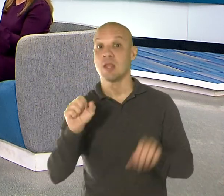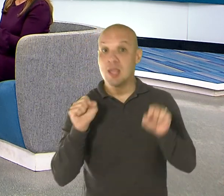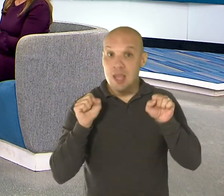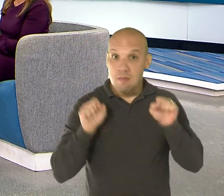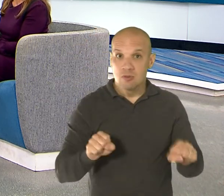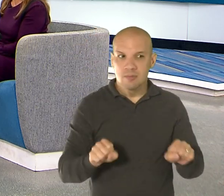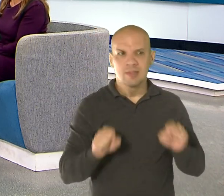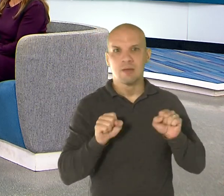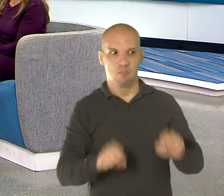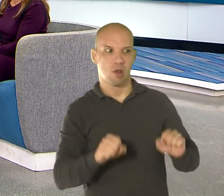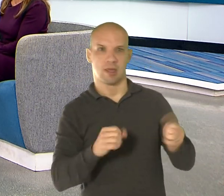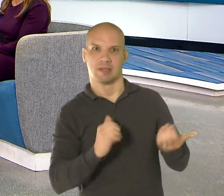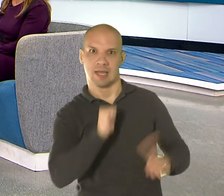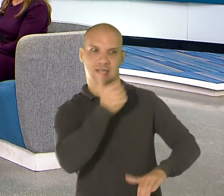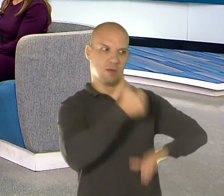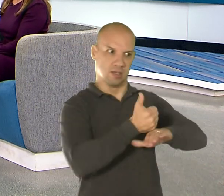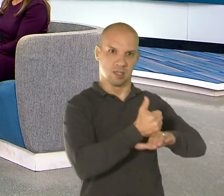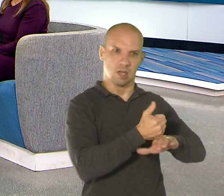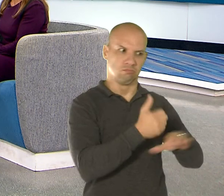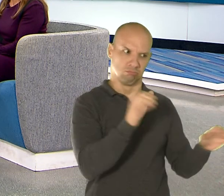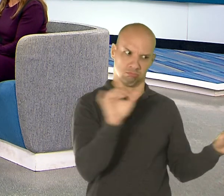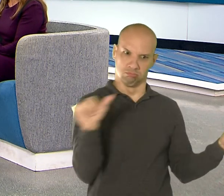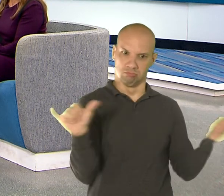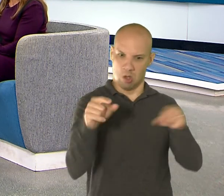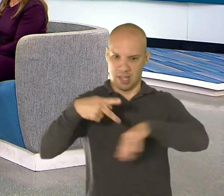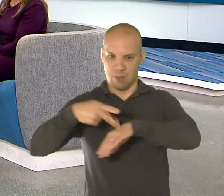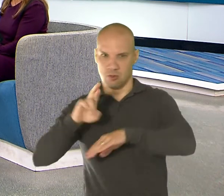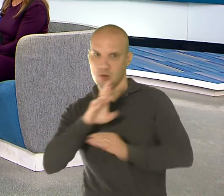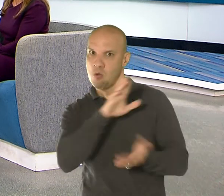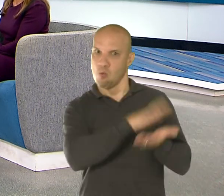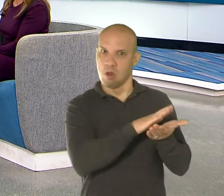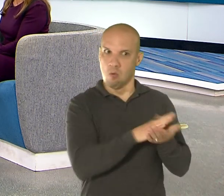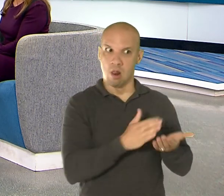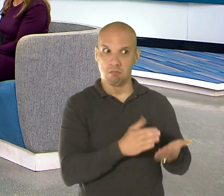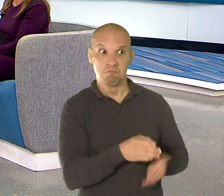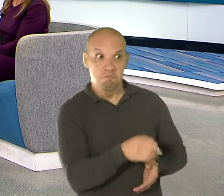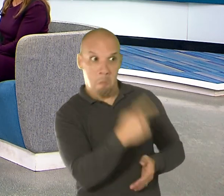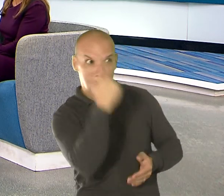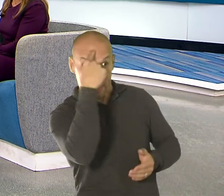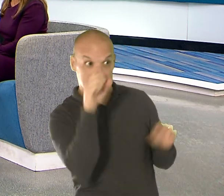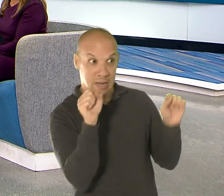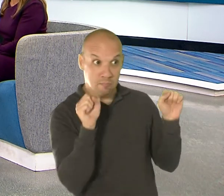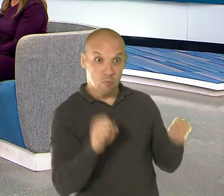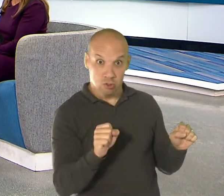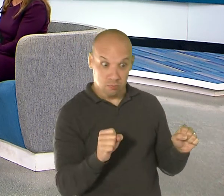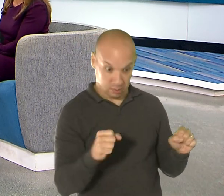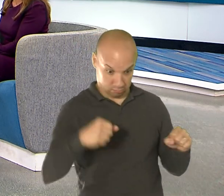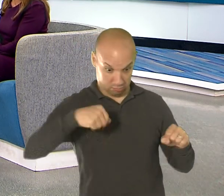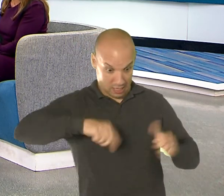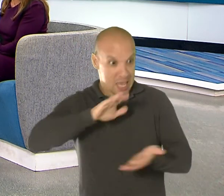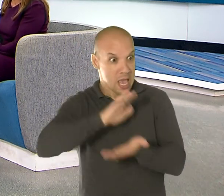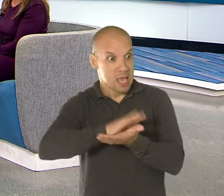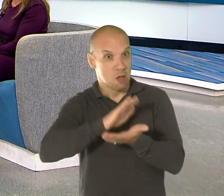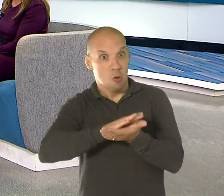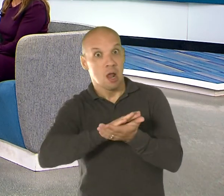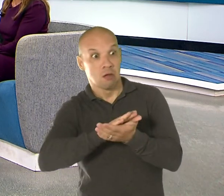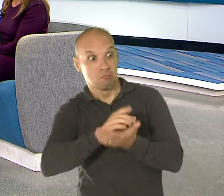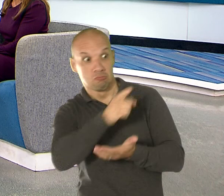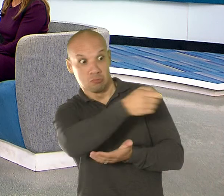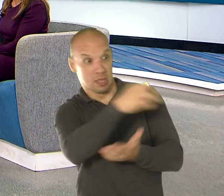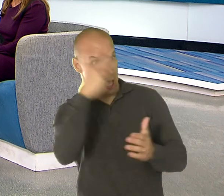un proyecto parecido al que tenemos en Puerto Rico. ¿Le parece que será posible que nuestro modelo se exporte a México,